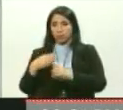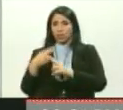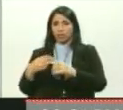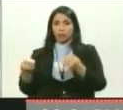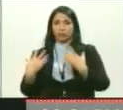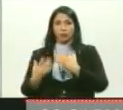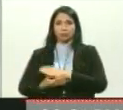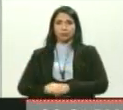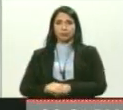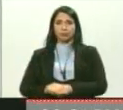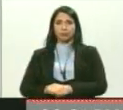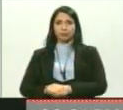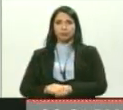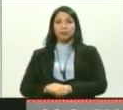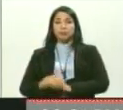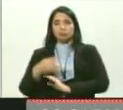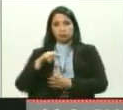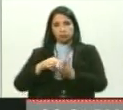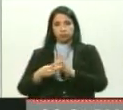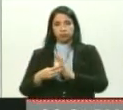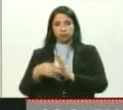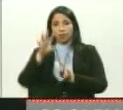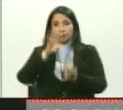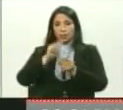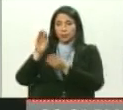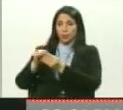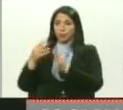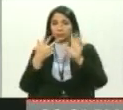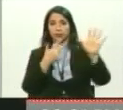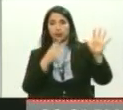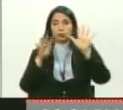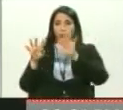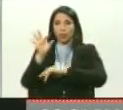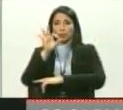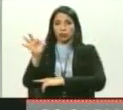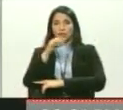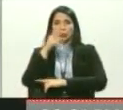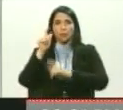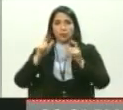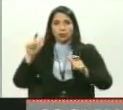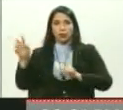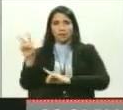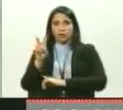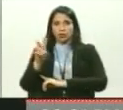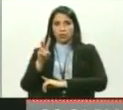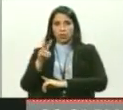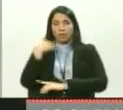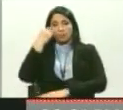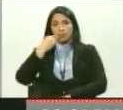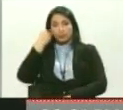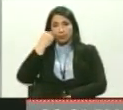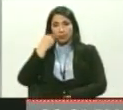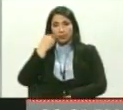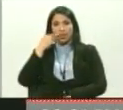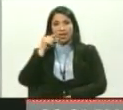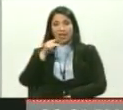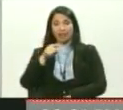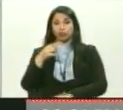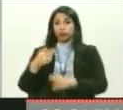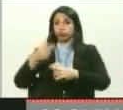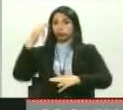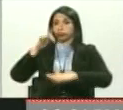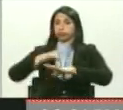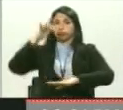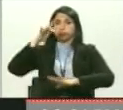contagia. Quiere decir, en el resumen, que el 89% de los venezolanos creen que es algo de riesgo,